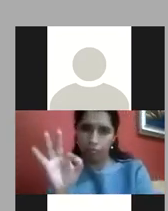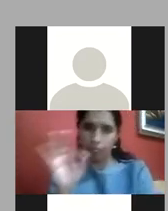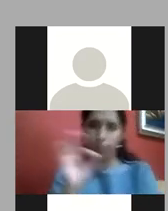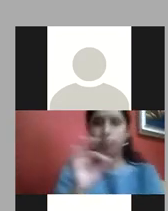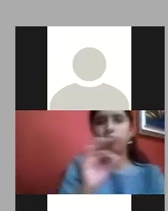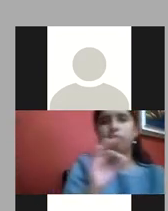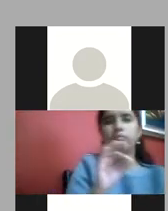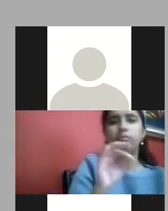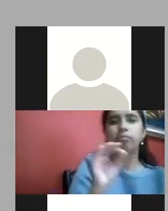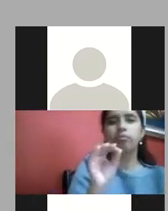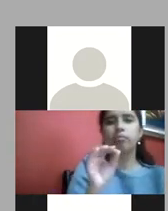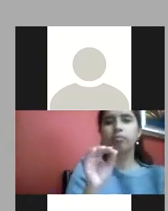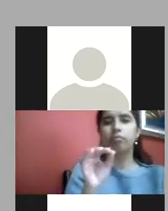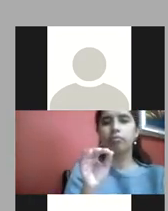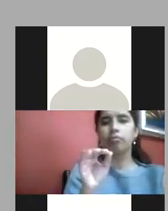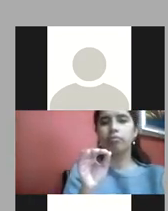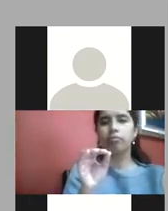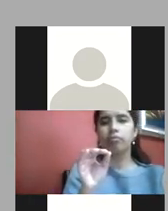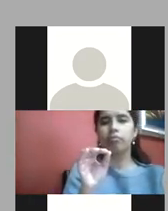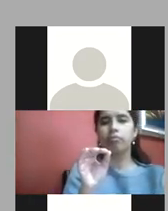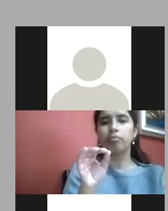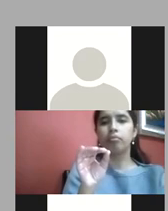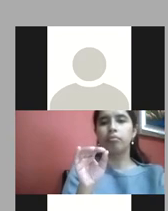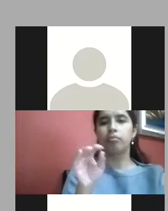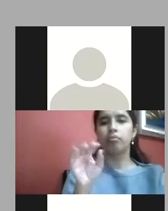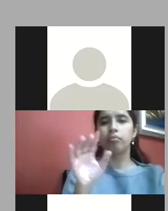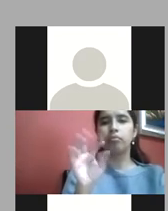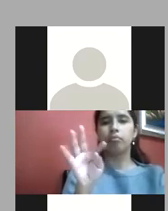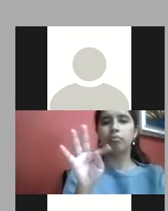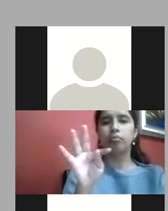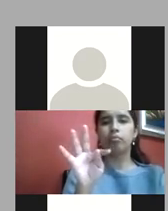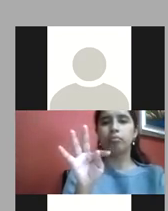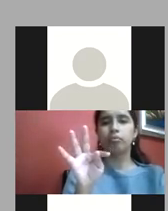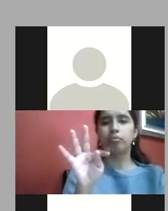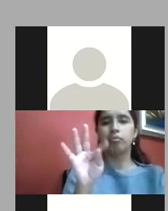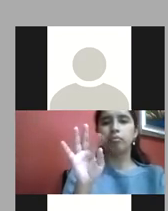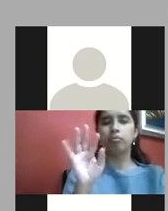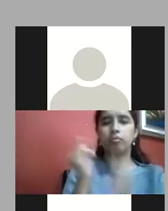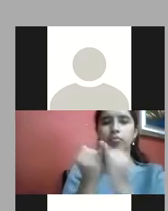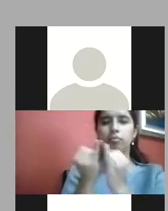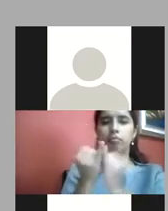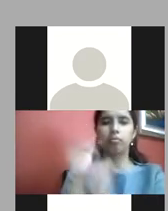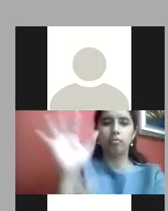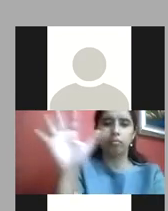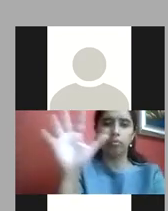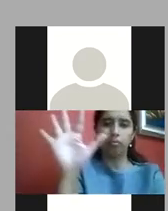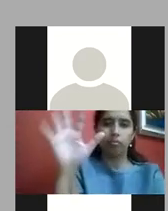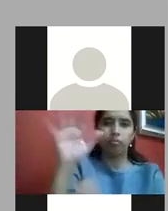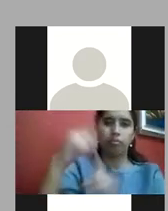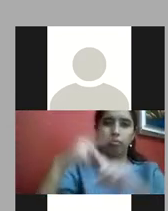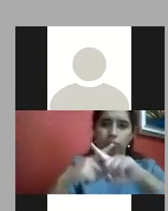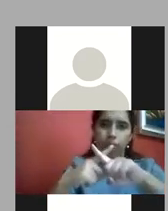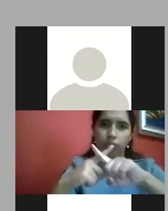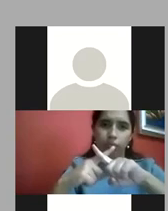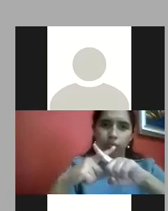y que nuestra media muestral era 24.8, si no me equivoco, o 0.80.